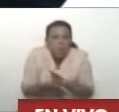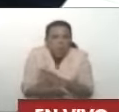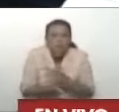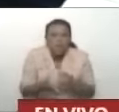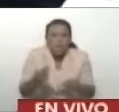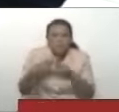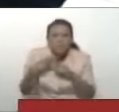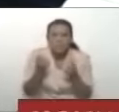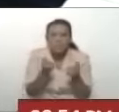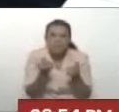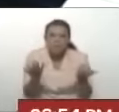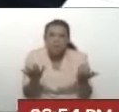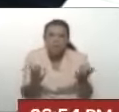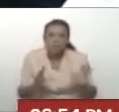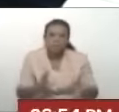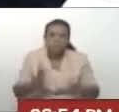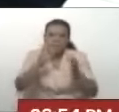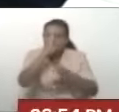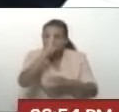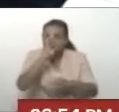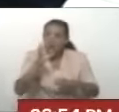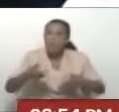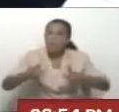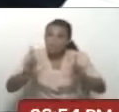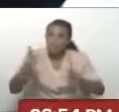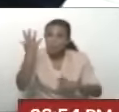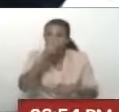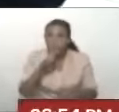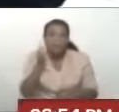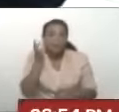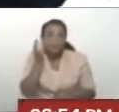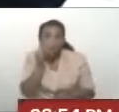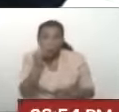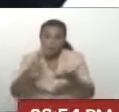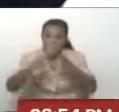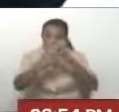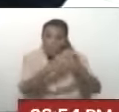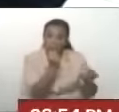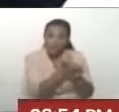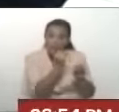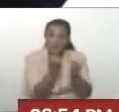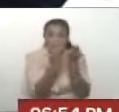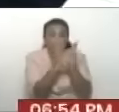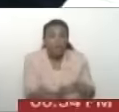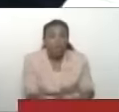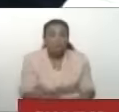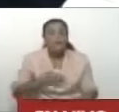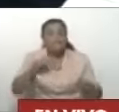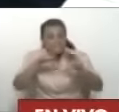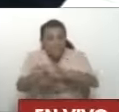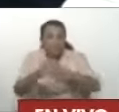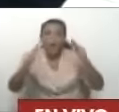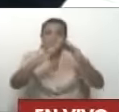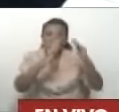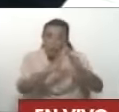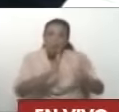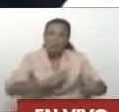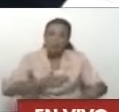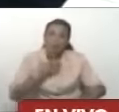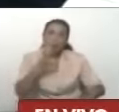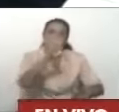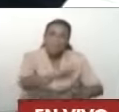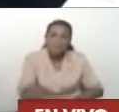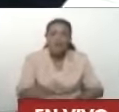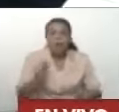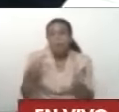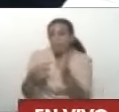través de esta plataforma de microfinanciamiento, que va a permitirle al chamo y a la chama del barrio, al trabajador, al estudiante, acceder a bienes y servicios a través de